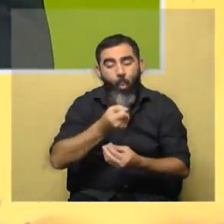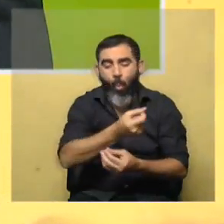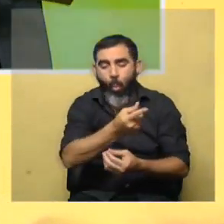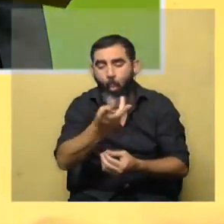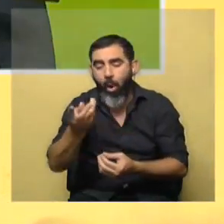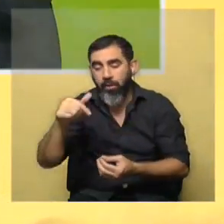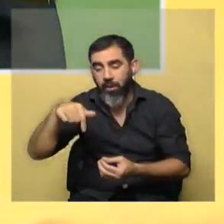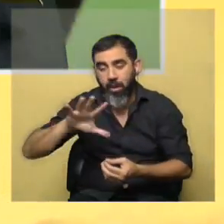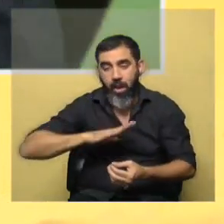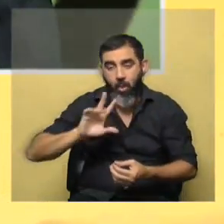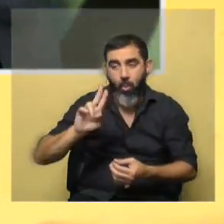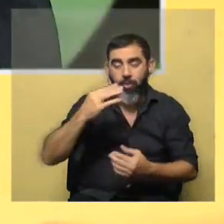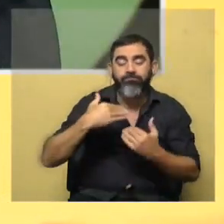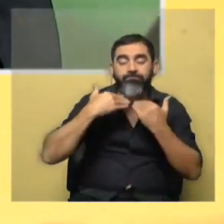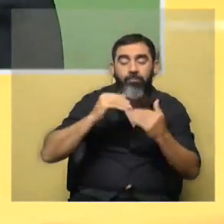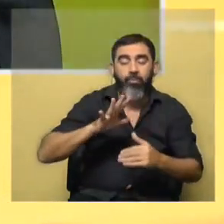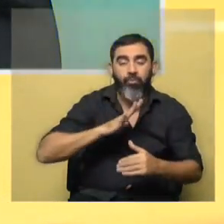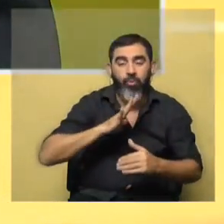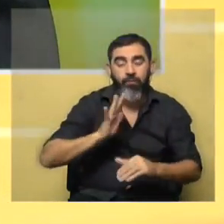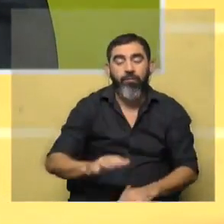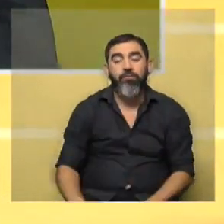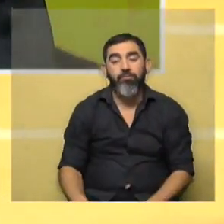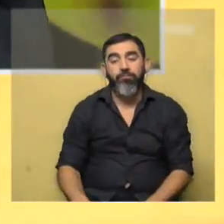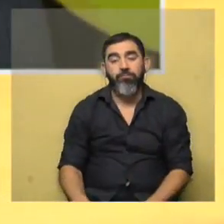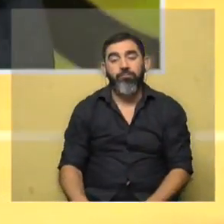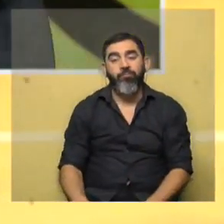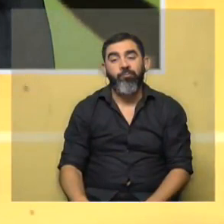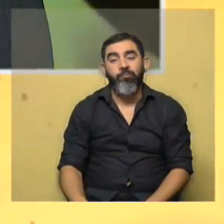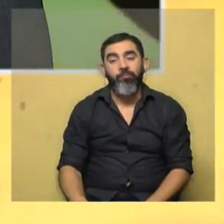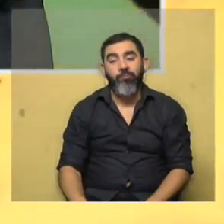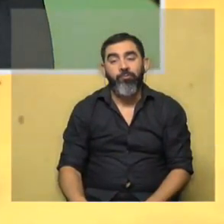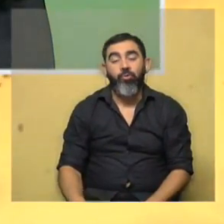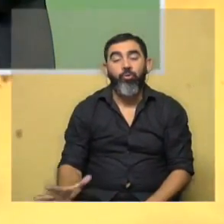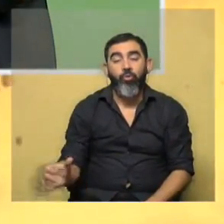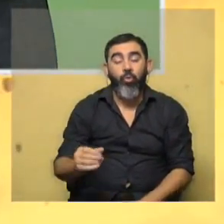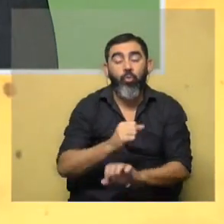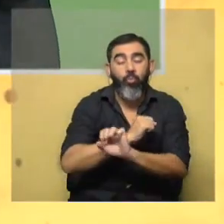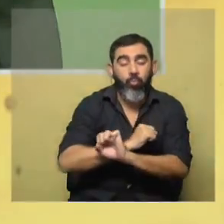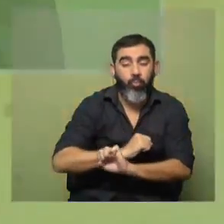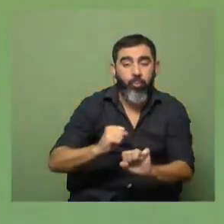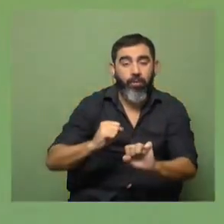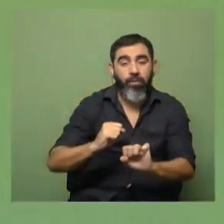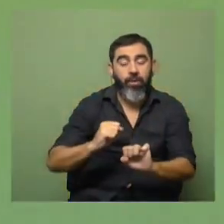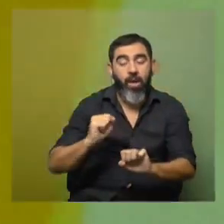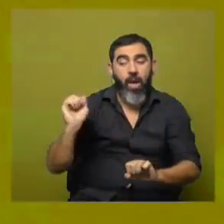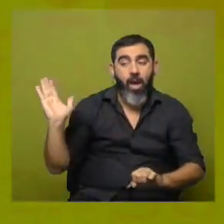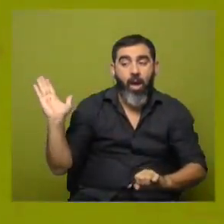son, cuántas especies, cuántos ejemplares estima su población. Son todas potencialmente